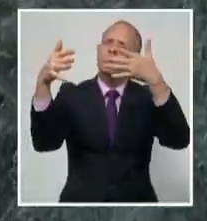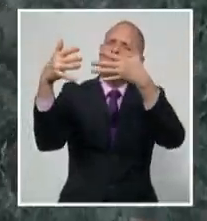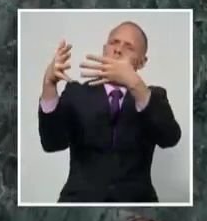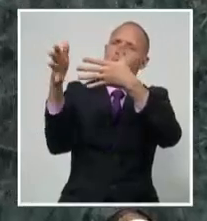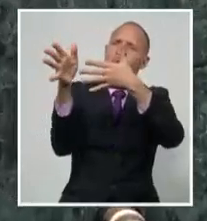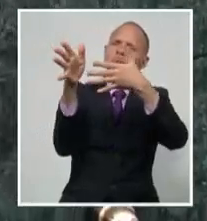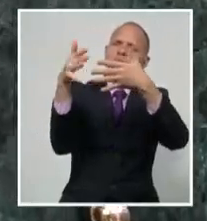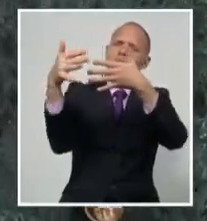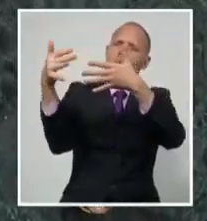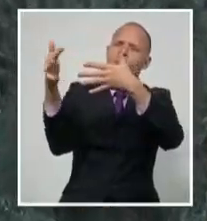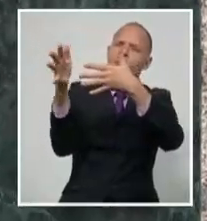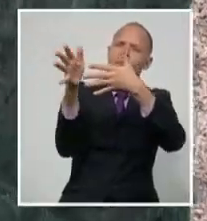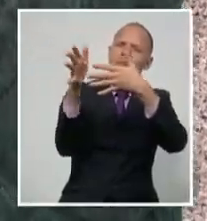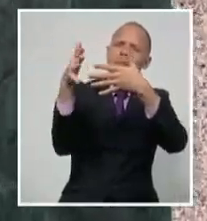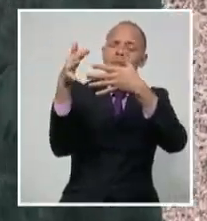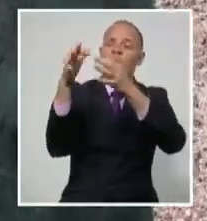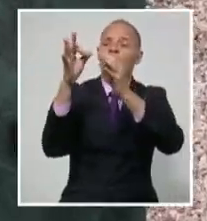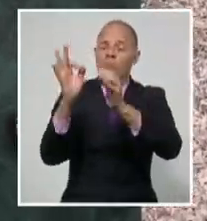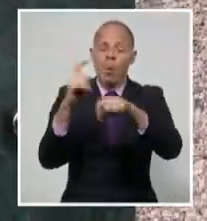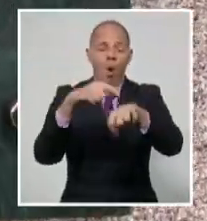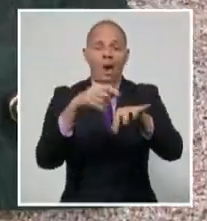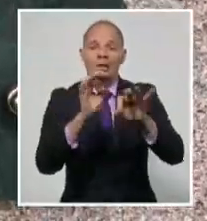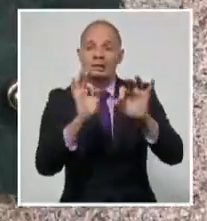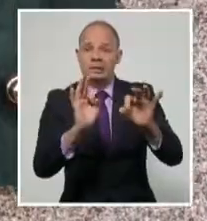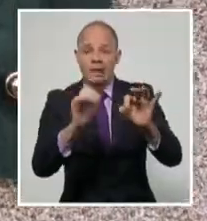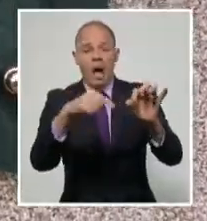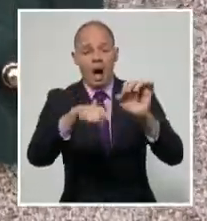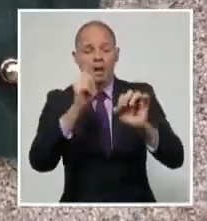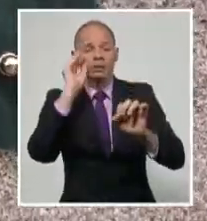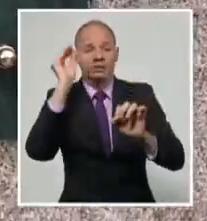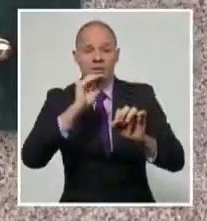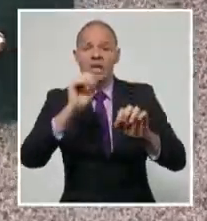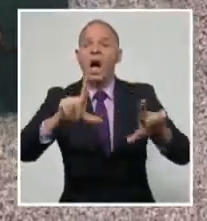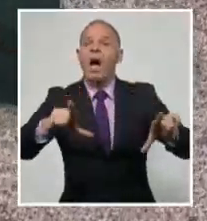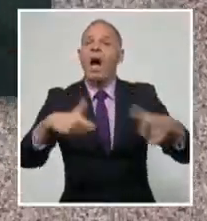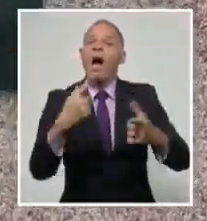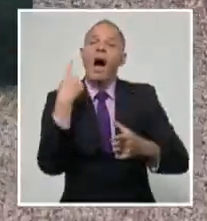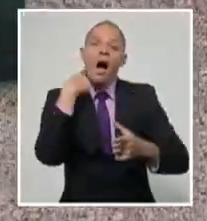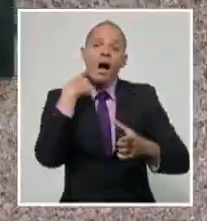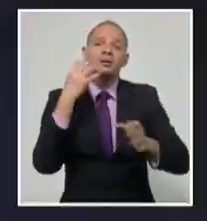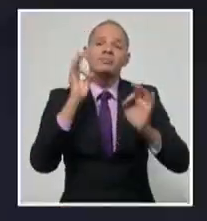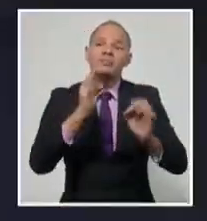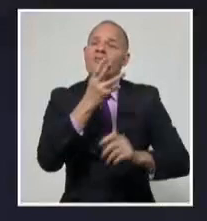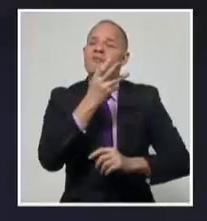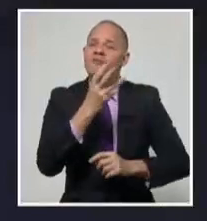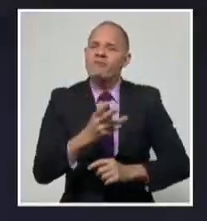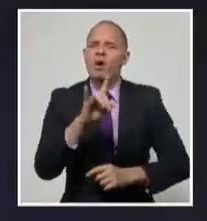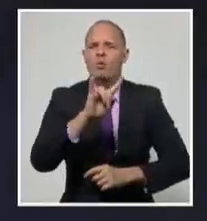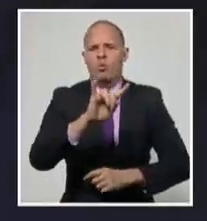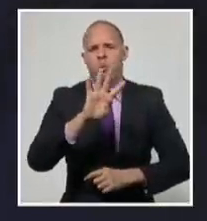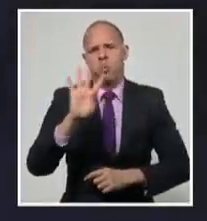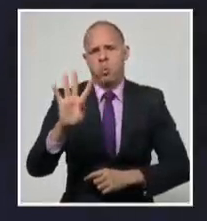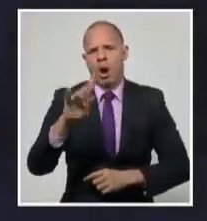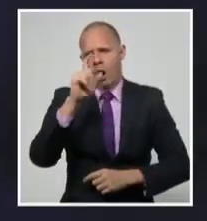al líder de la Revolución Cubana en este aniversario 94 de su natalicio. Más